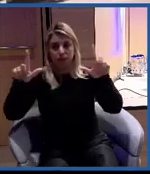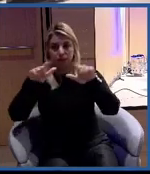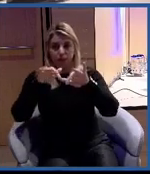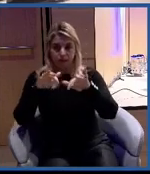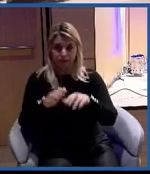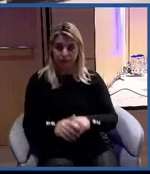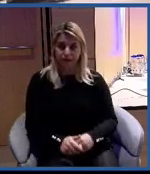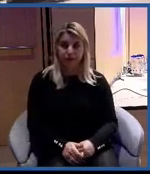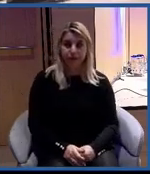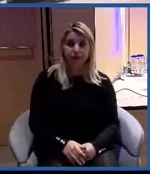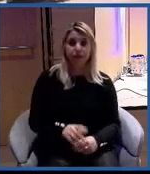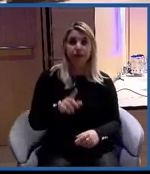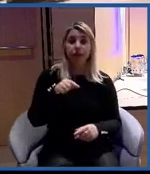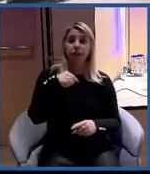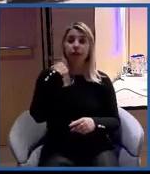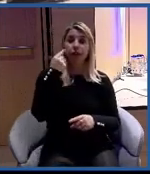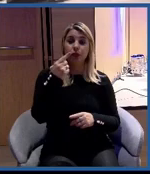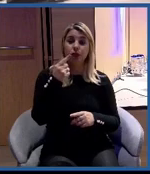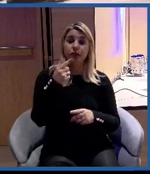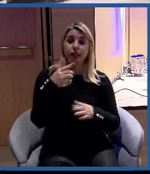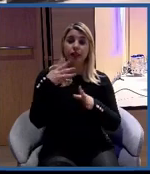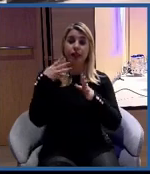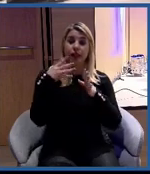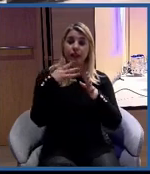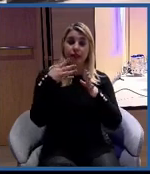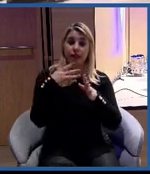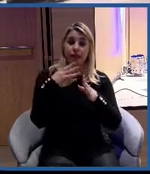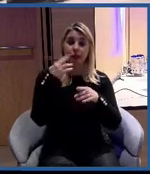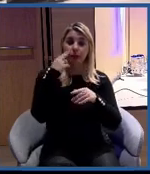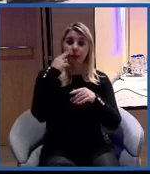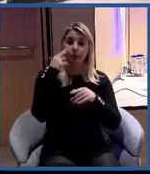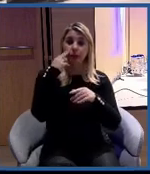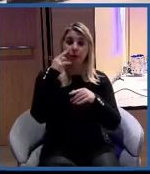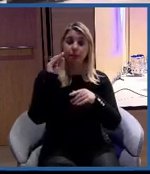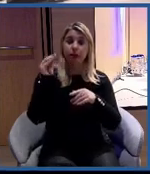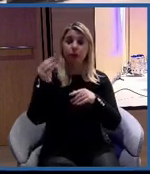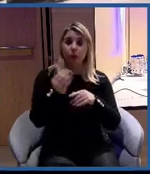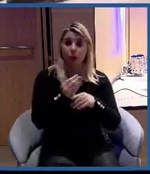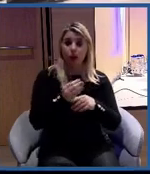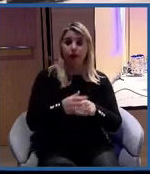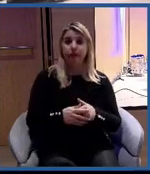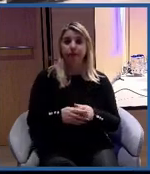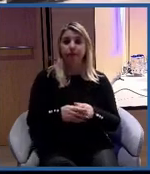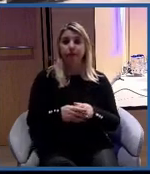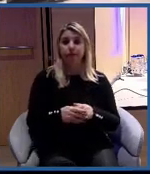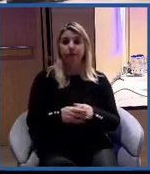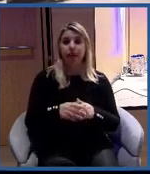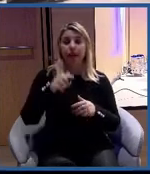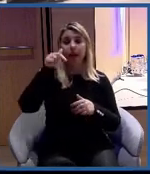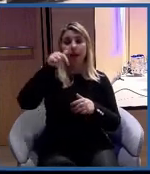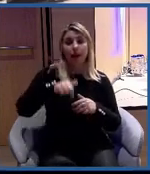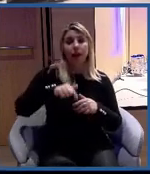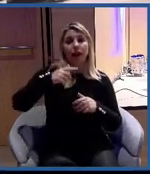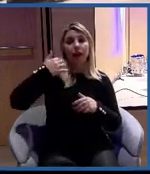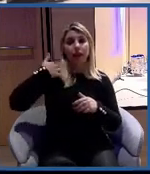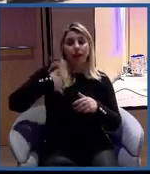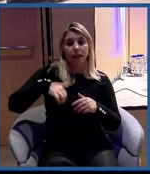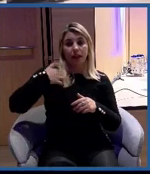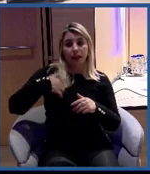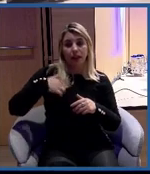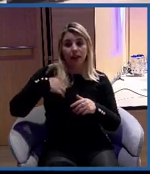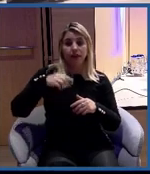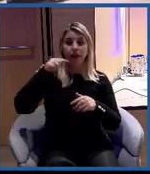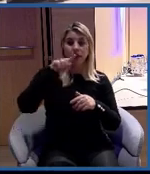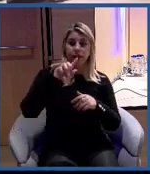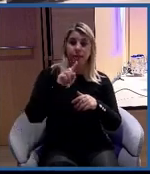bien Cuáles fueron los mayores desafíos que encontramos nosotros tenemos en Argentina paso que son